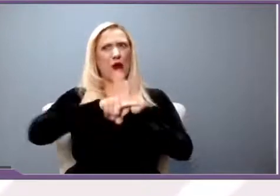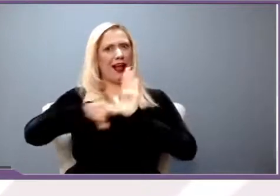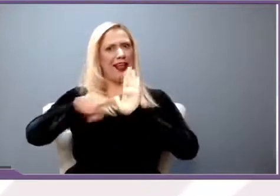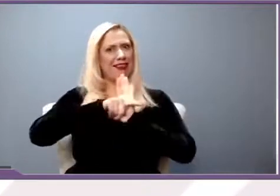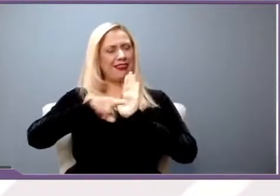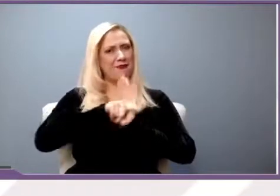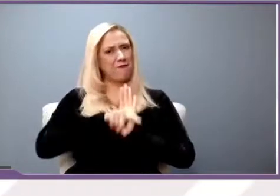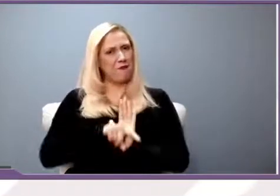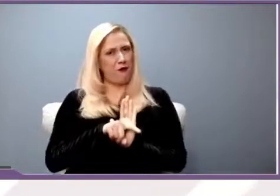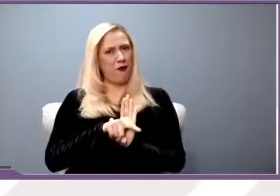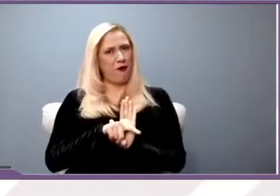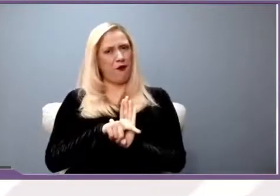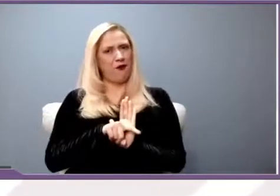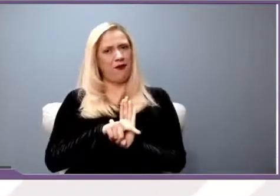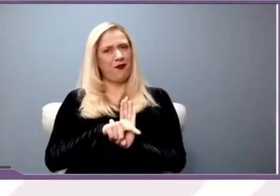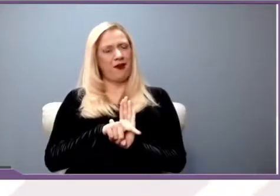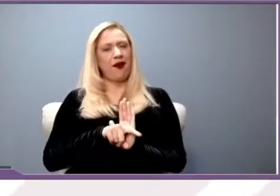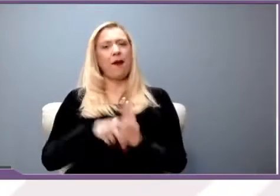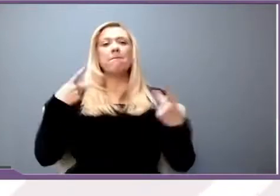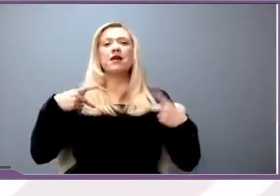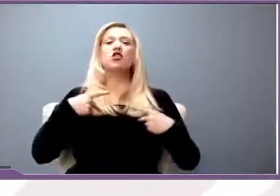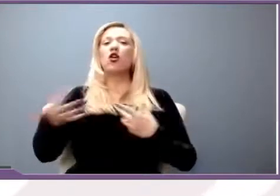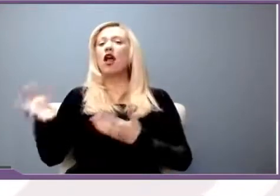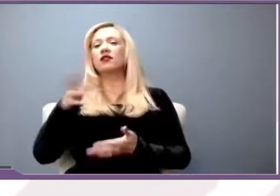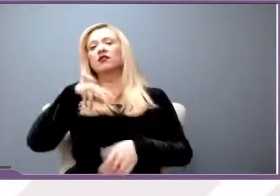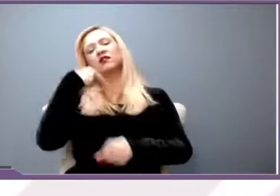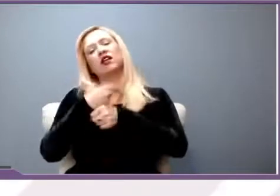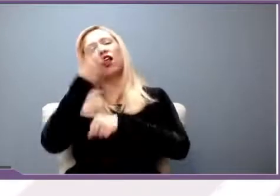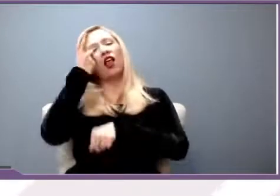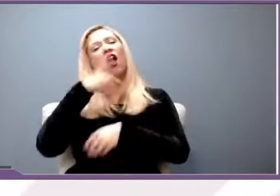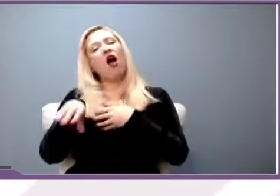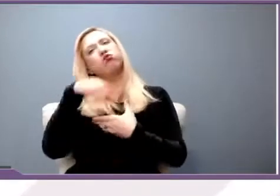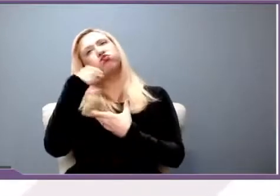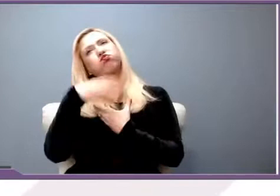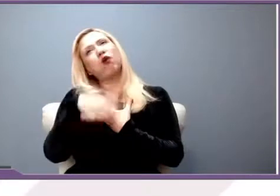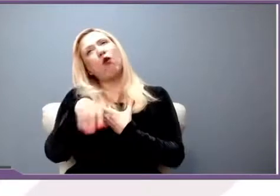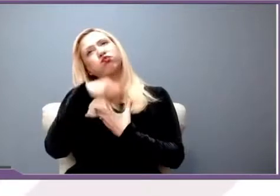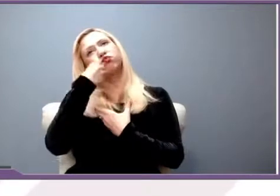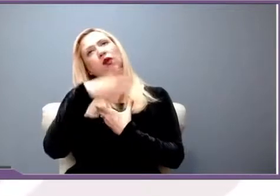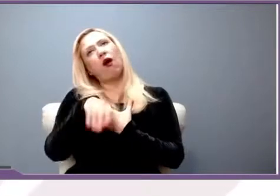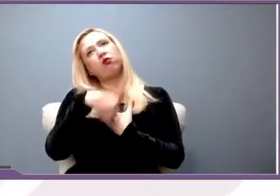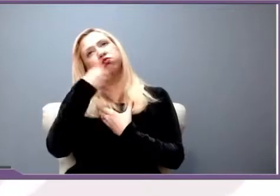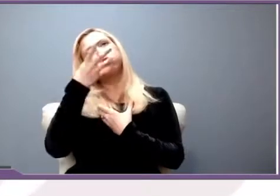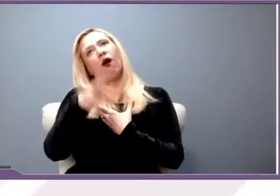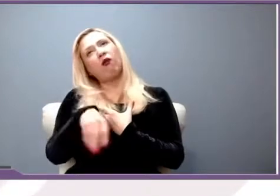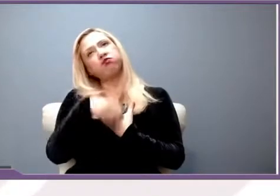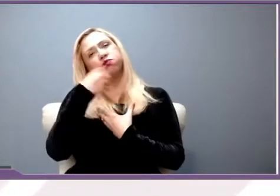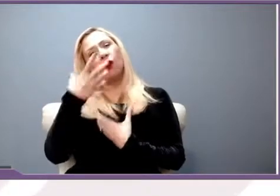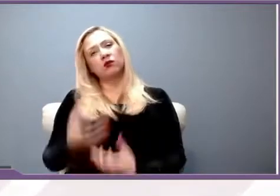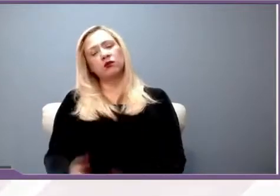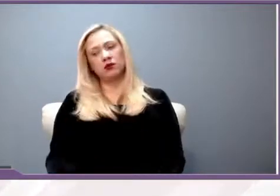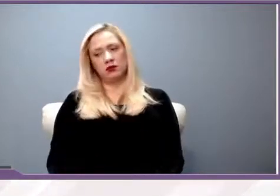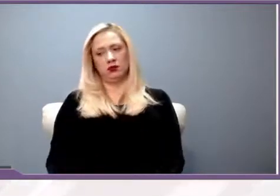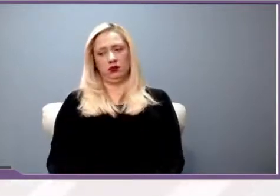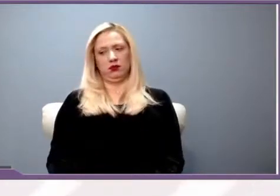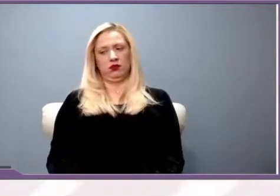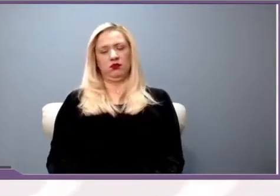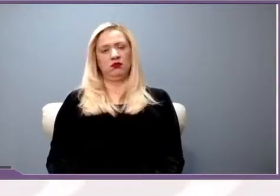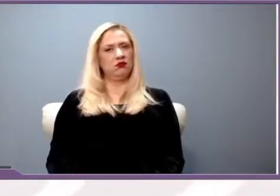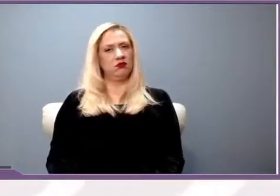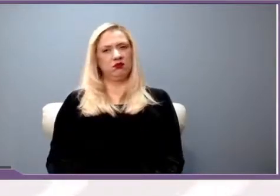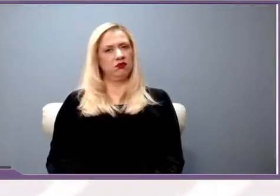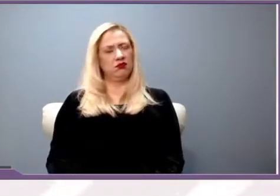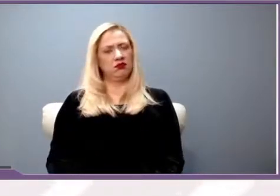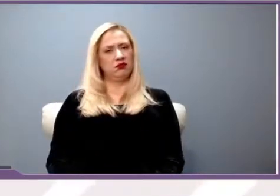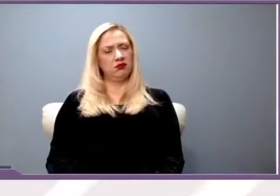Imágenes de gente comiendo mucho, o sea, se ha vuelto como hasta un tema pues a mí me parece bastante indigno,